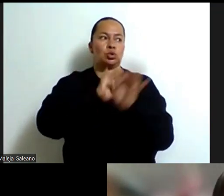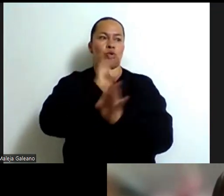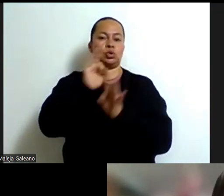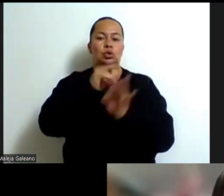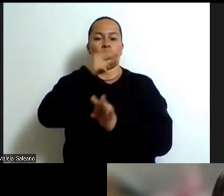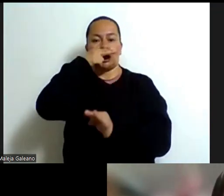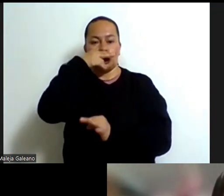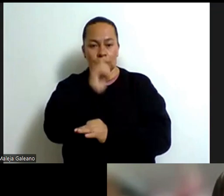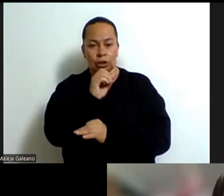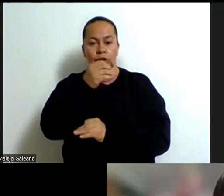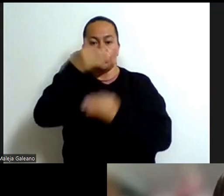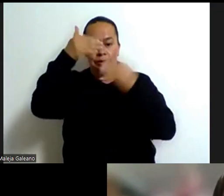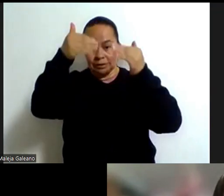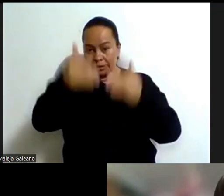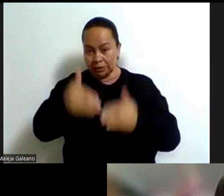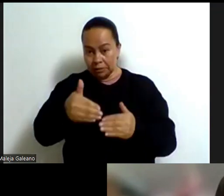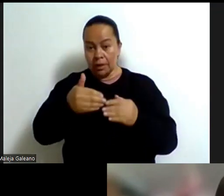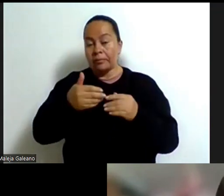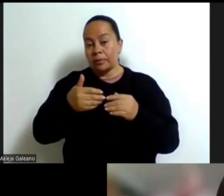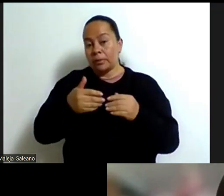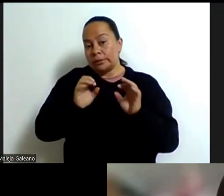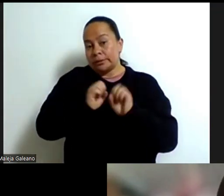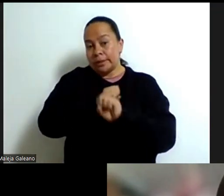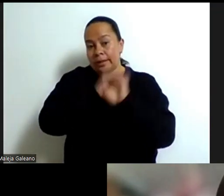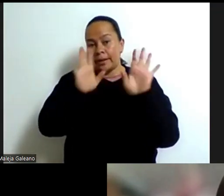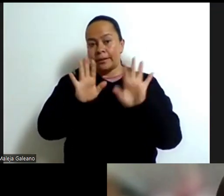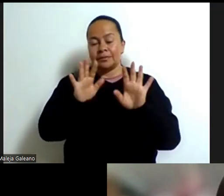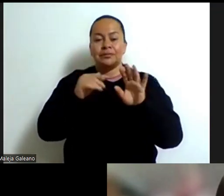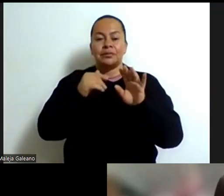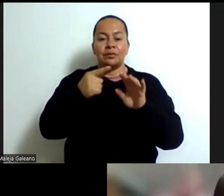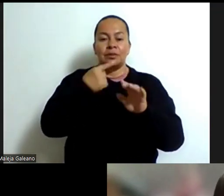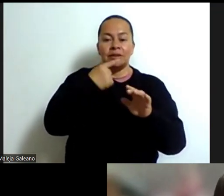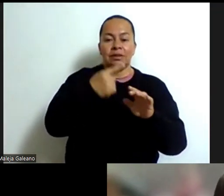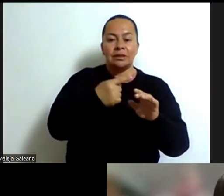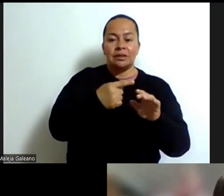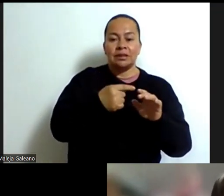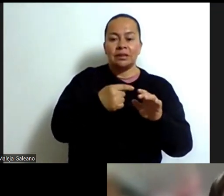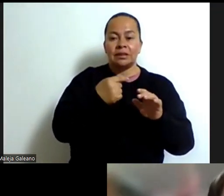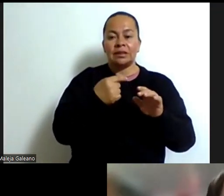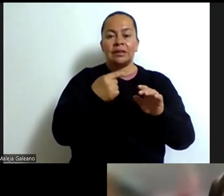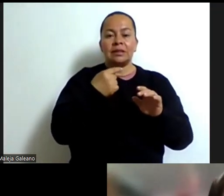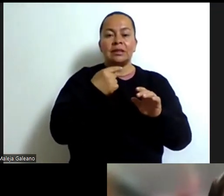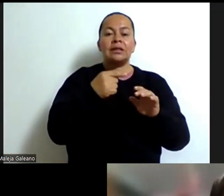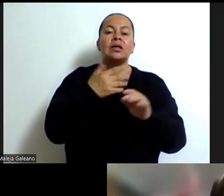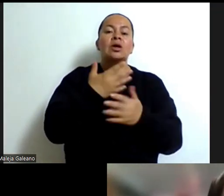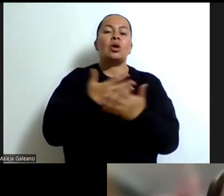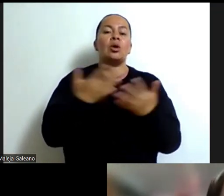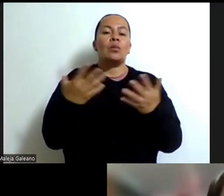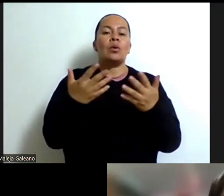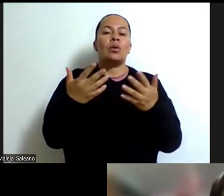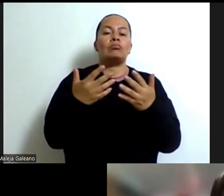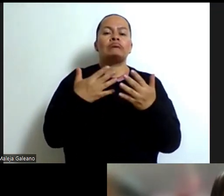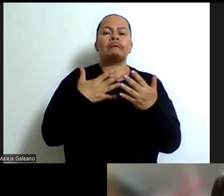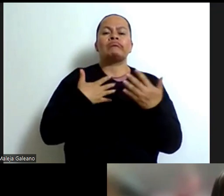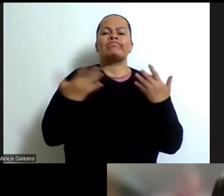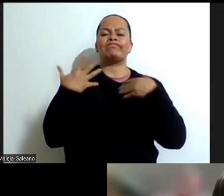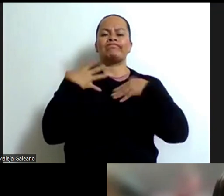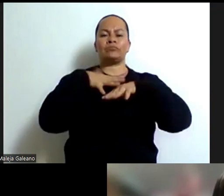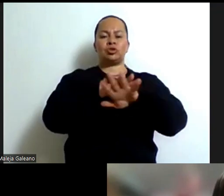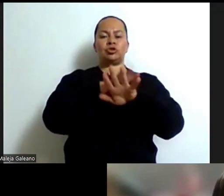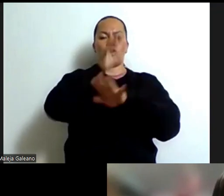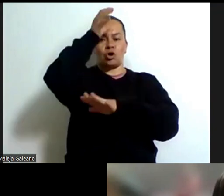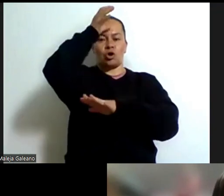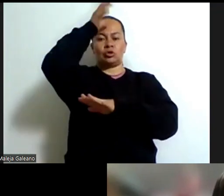discapacidad Pues en su parte considerativa es una mistura de conceptos